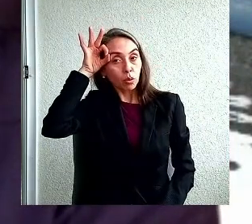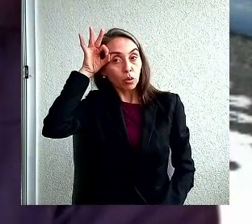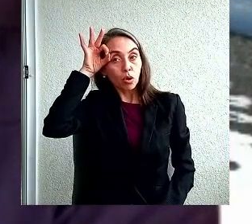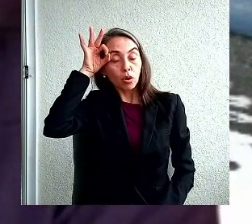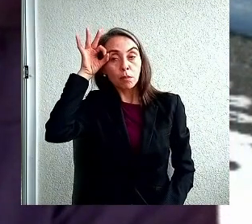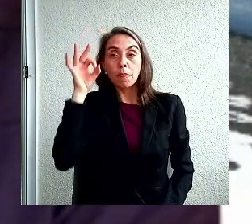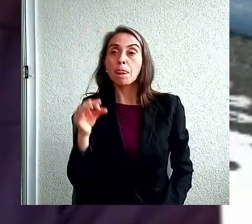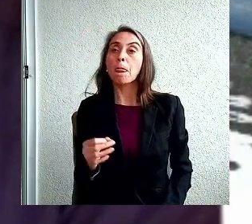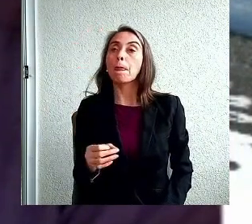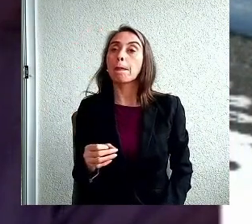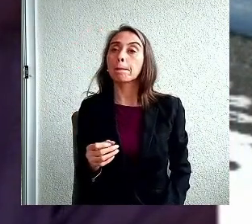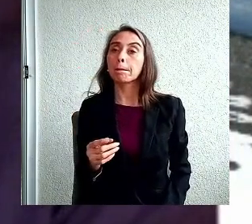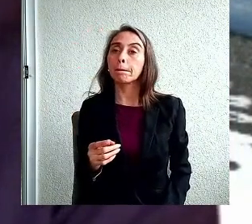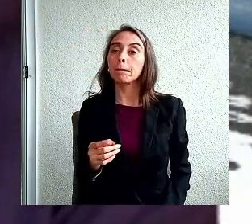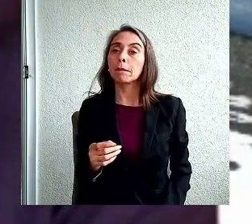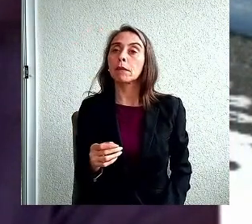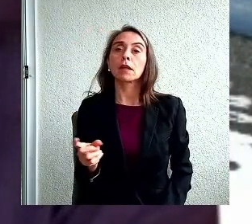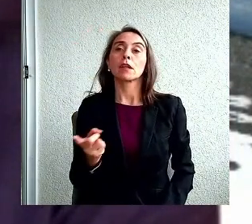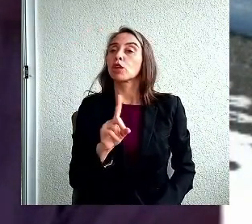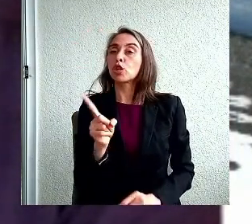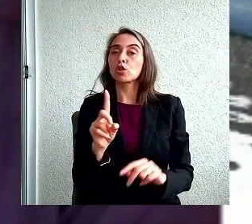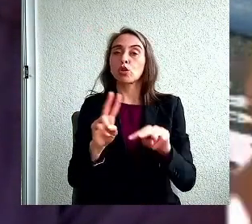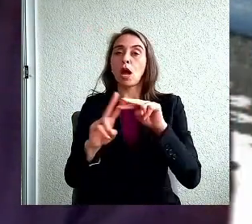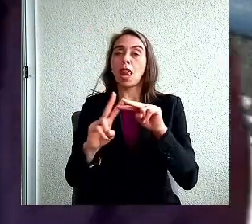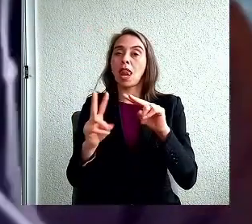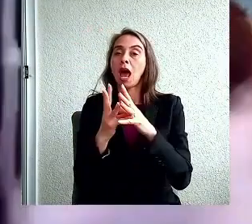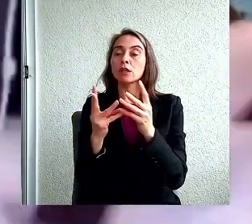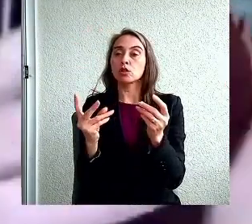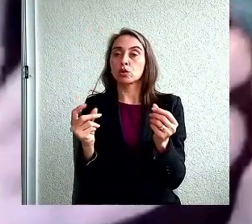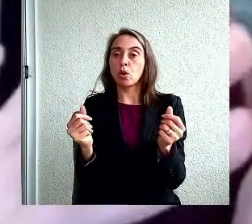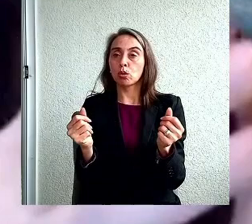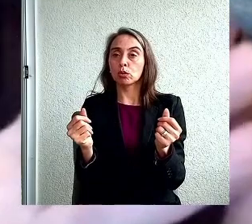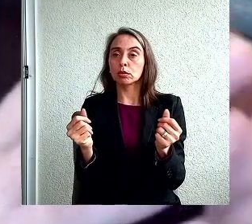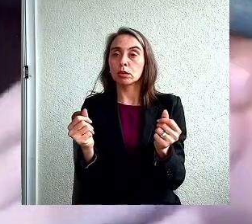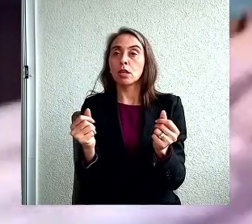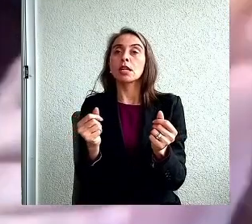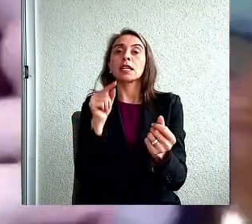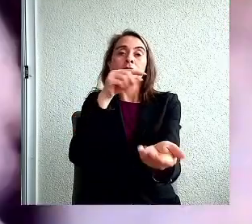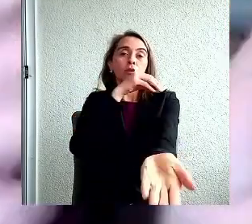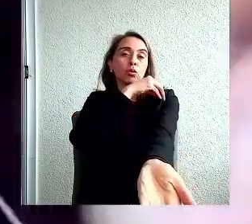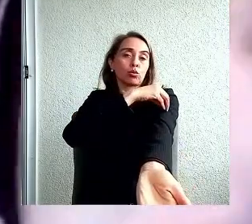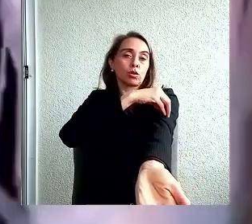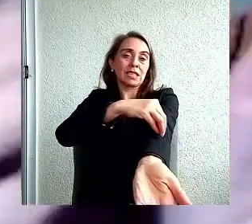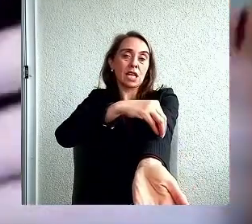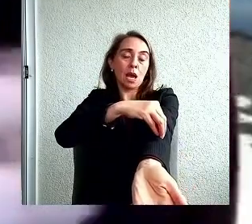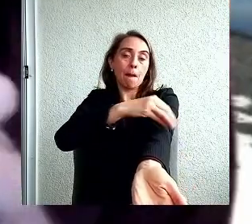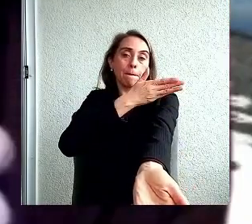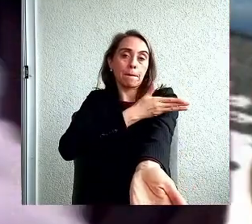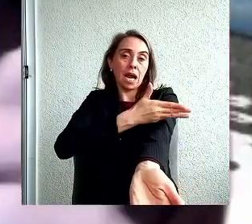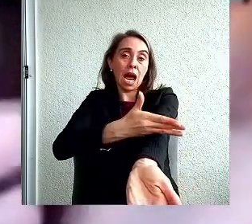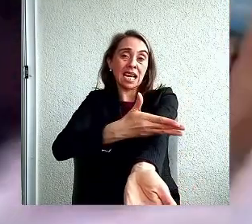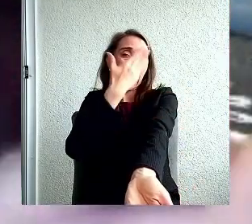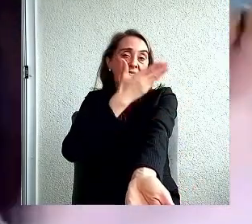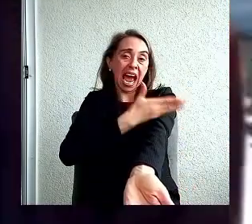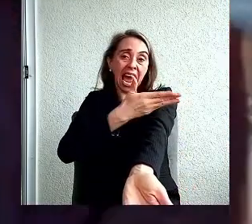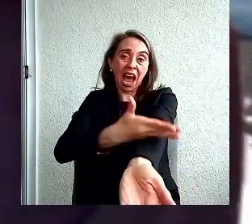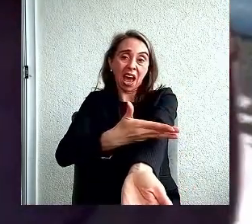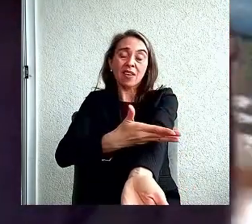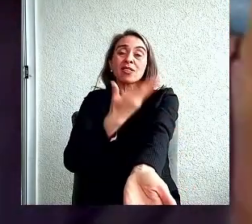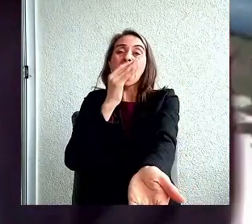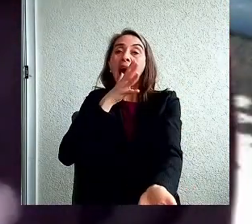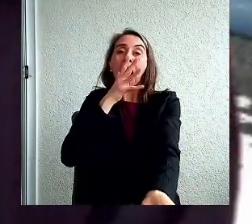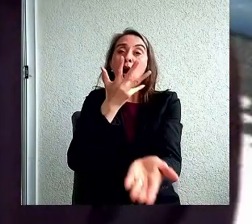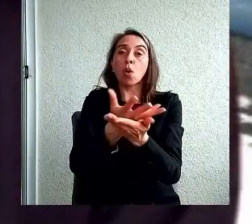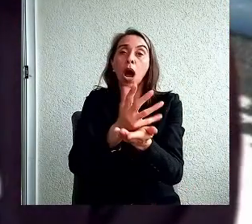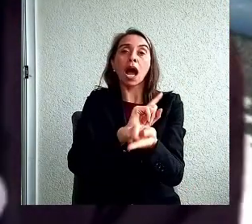es la solución hoy día empezar a trasladar los cultivos de las zonas que se están desertificando, digamos, hacia las zonas del sur, porque